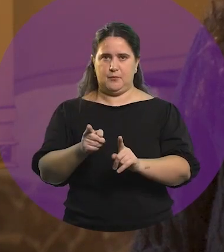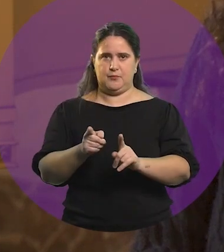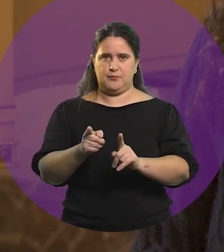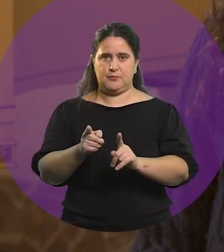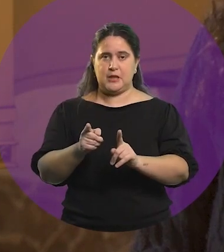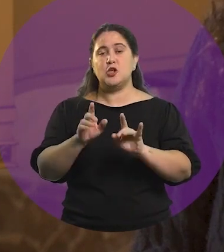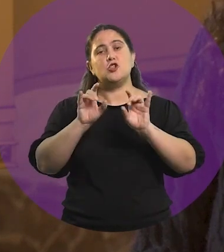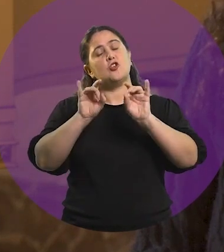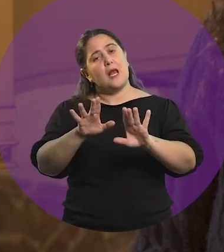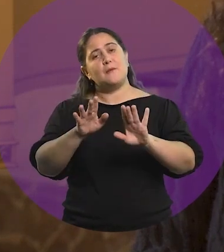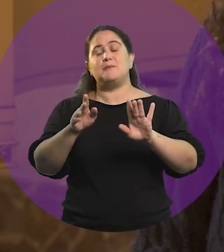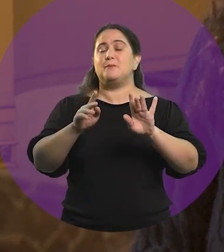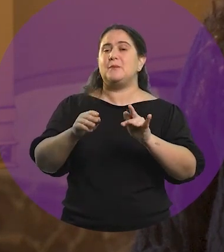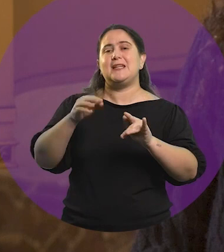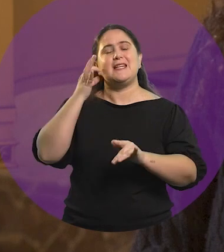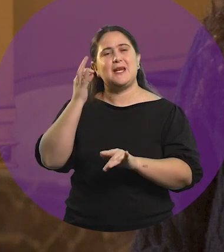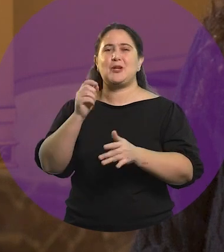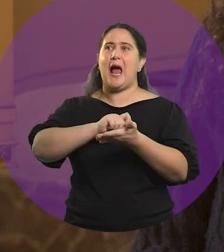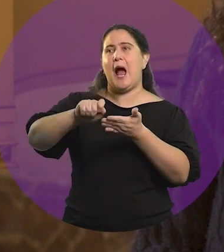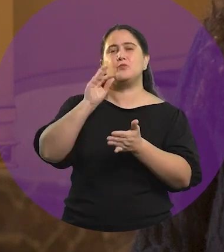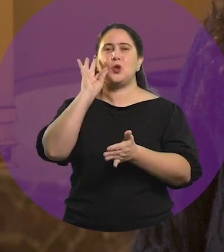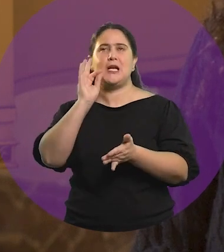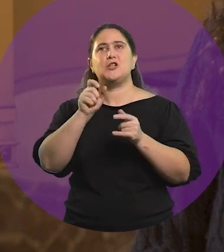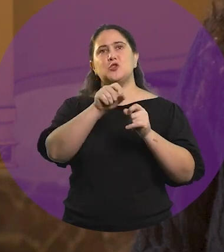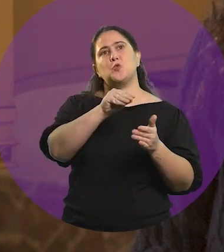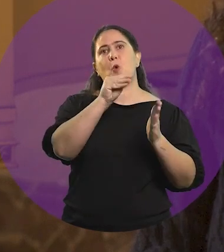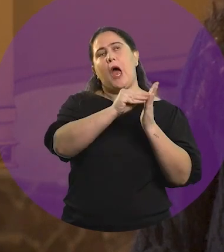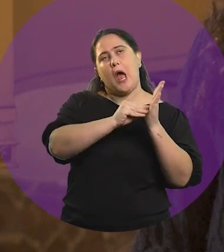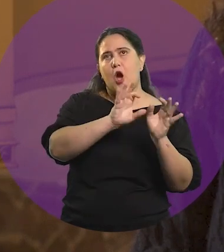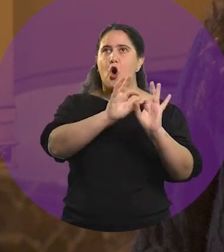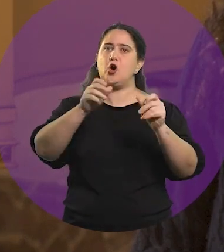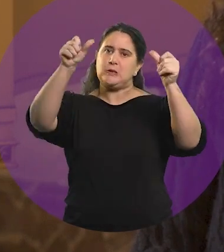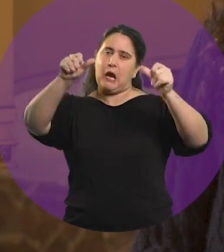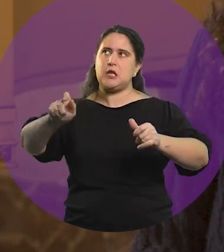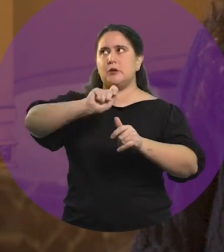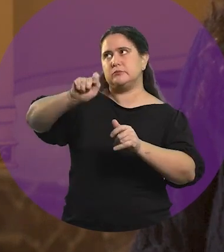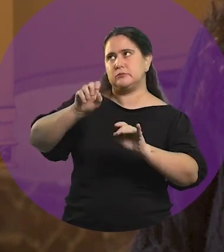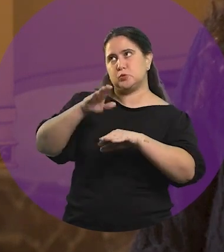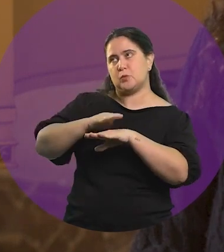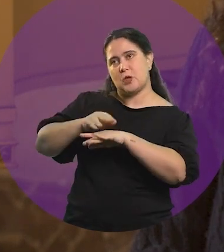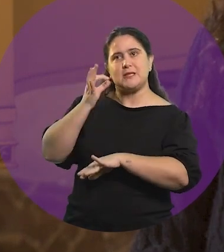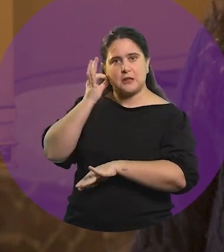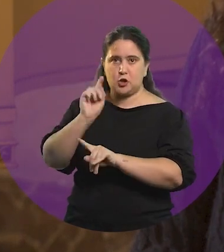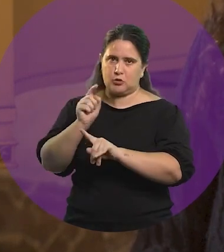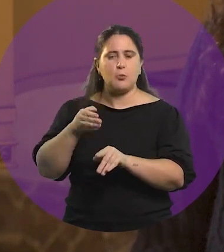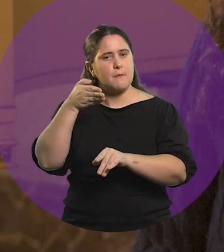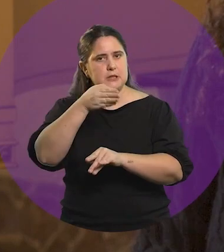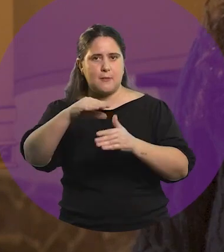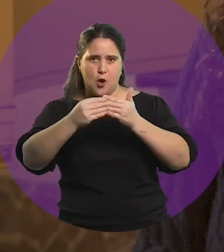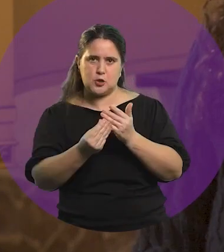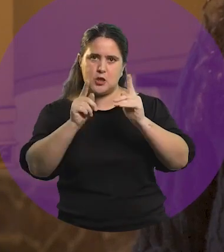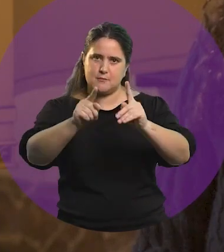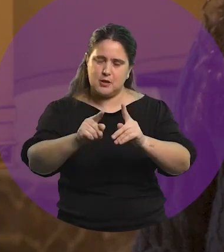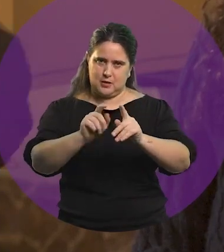¿sí? Que no sean las que llevan la agenda porque tienen linda letra, ¿sí? O las que hacen la cartelería, sino que participen en la parte